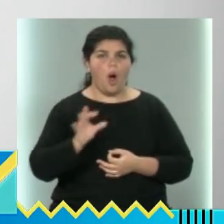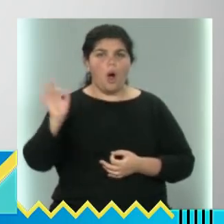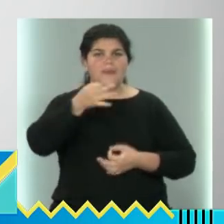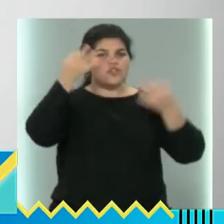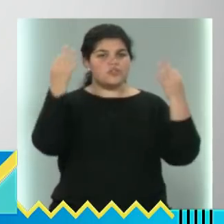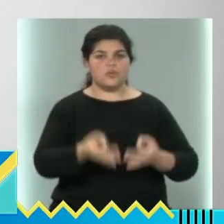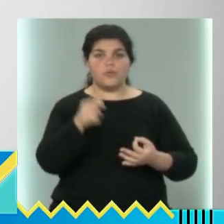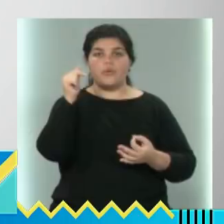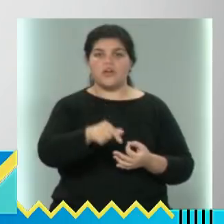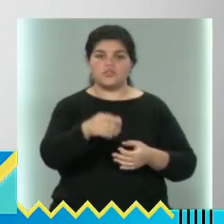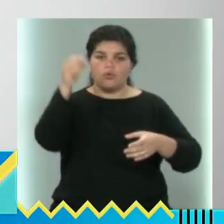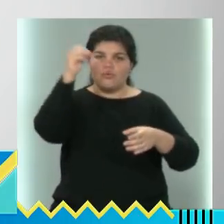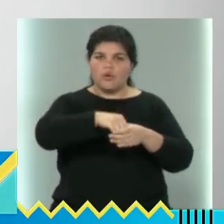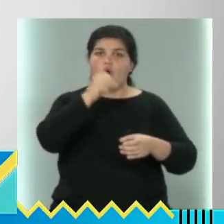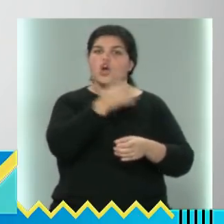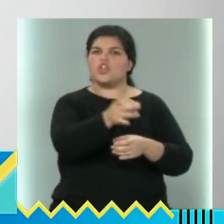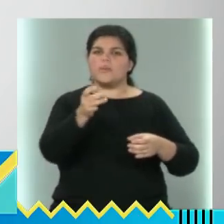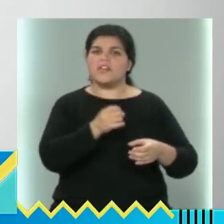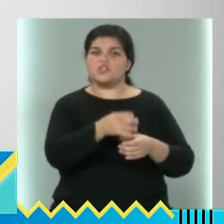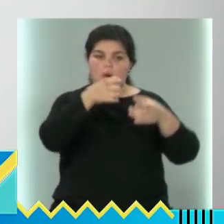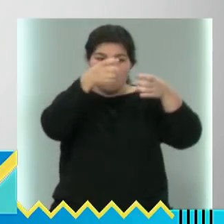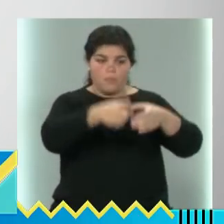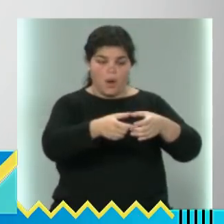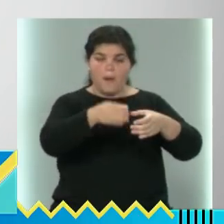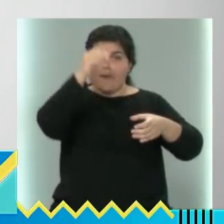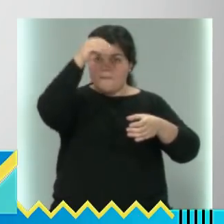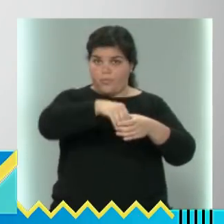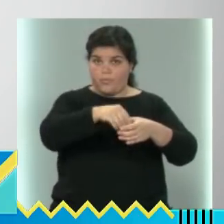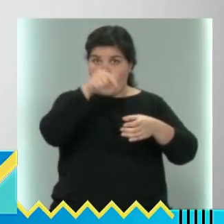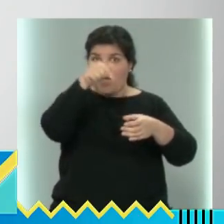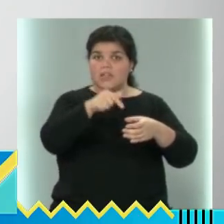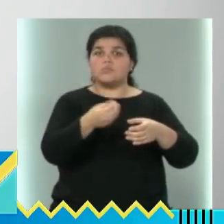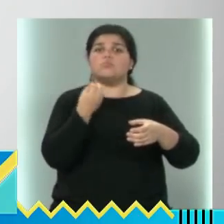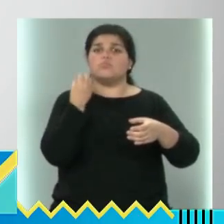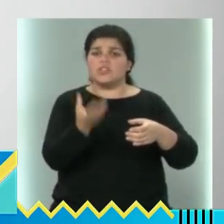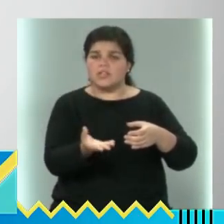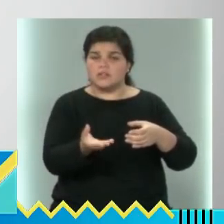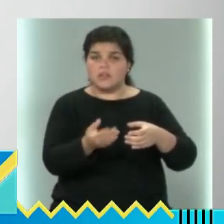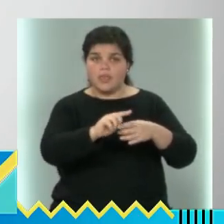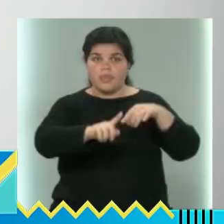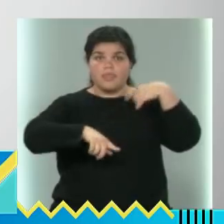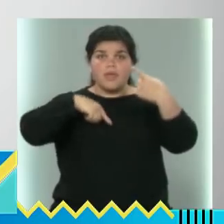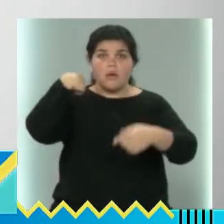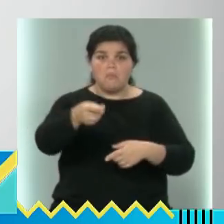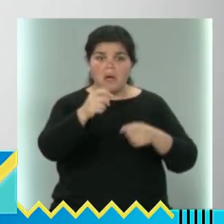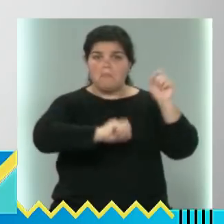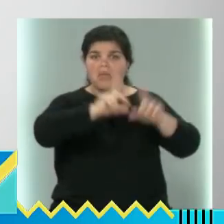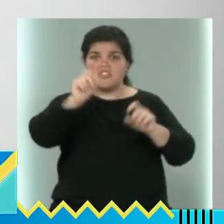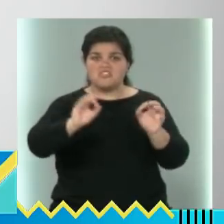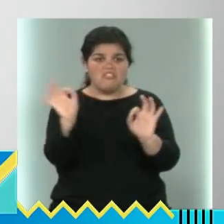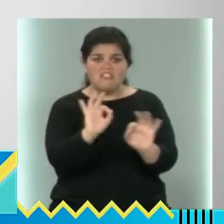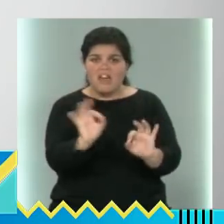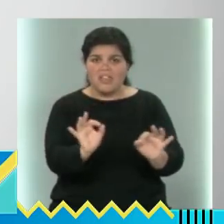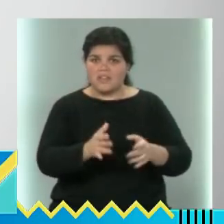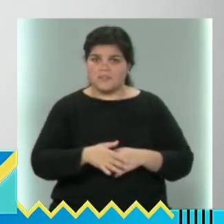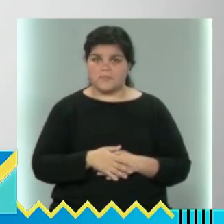esas trazas se producen por la contaminación del proceso de perforación del pozo? Que las mediciones posteriores no dieron nada. Si nosotros